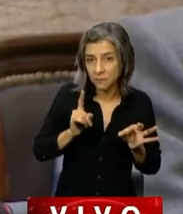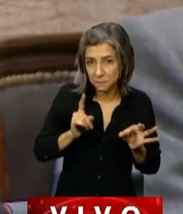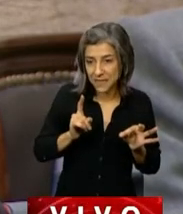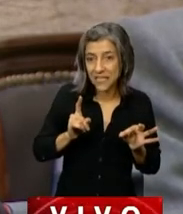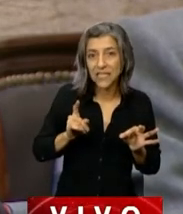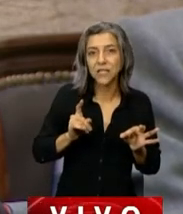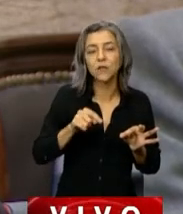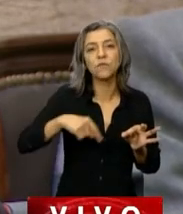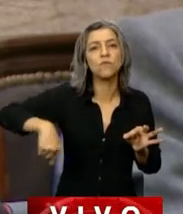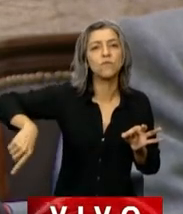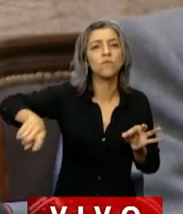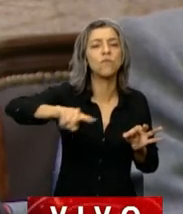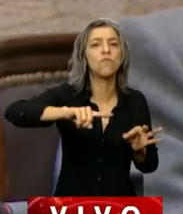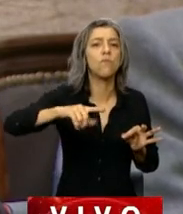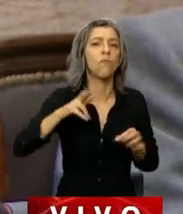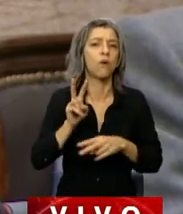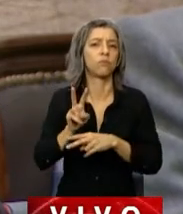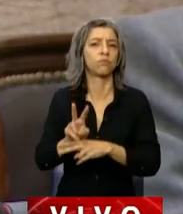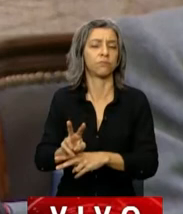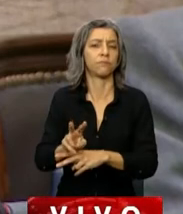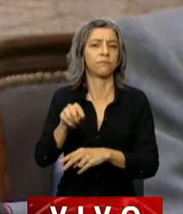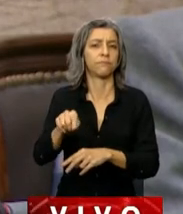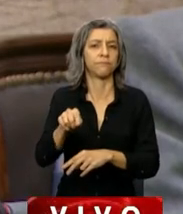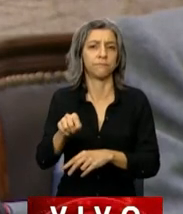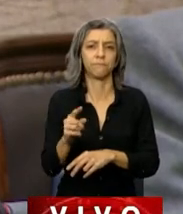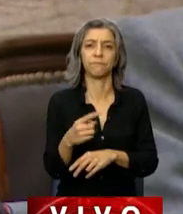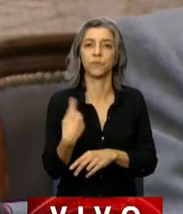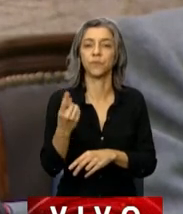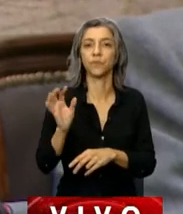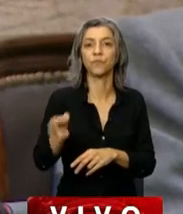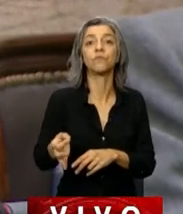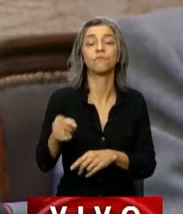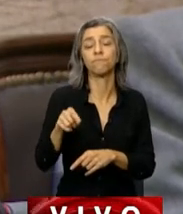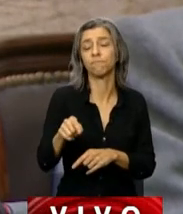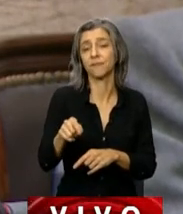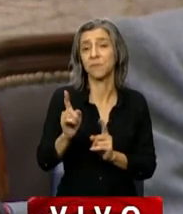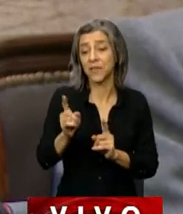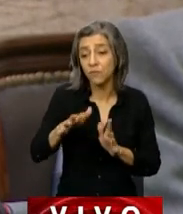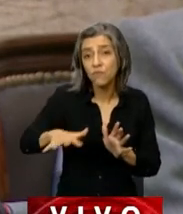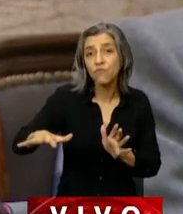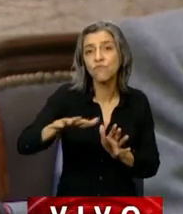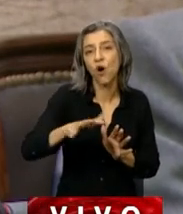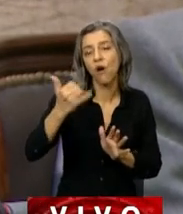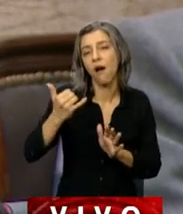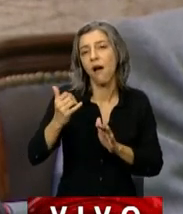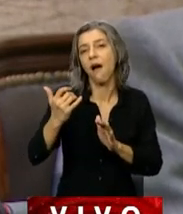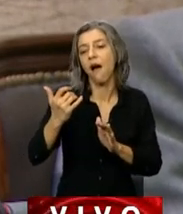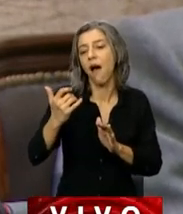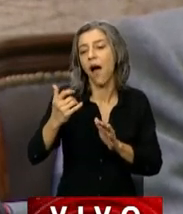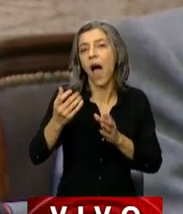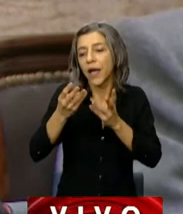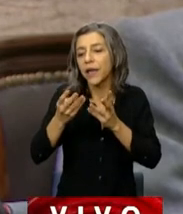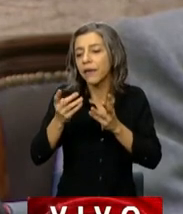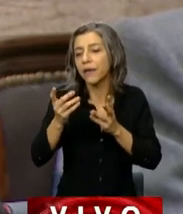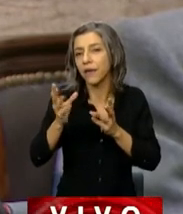es donde también yace los restos del submarino Ara San Juan y su tripulación. Y